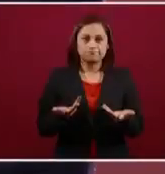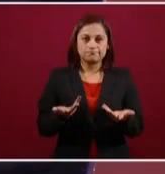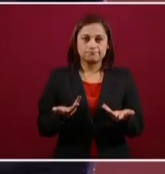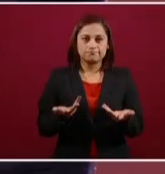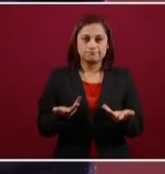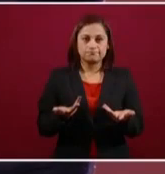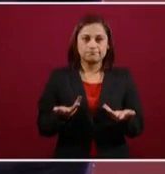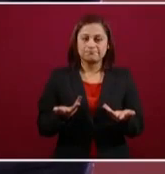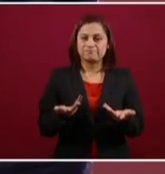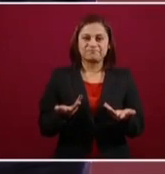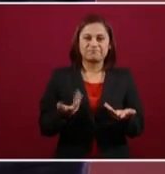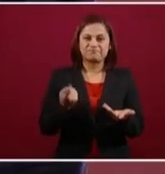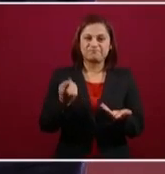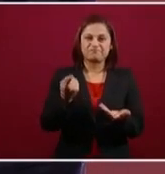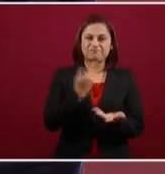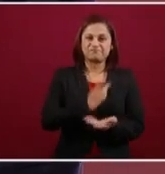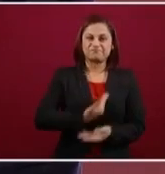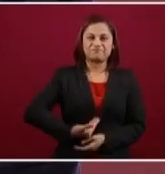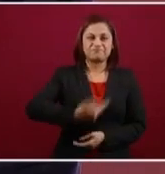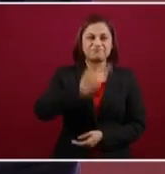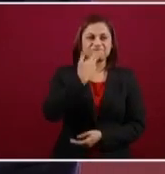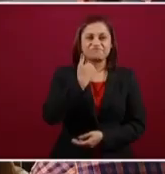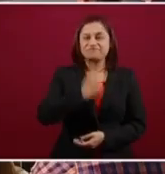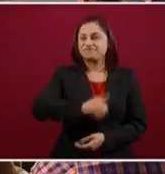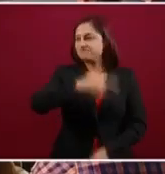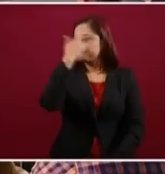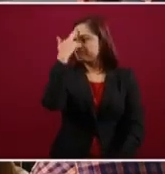le falta el respeto.